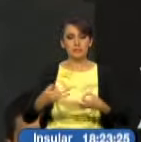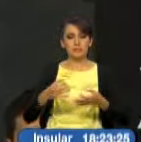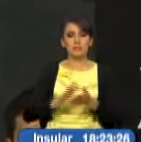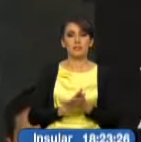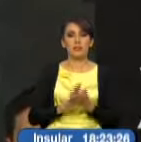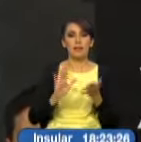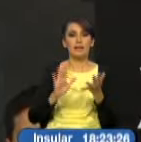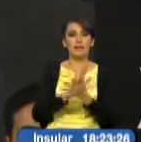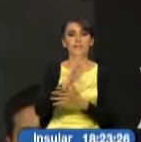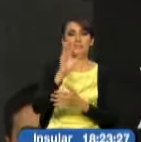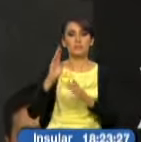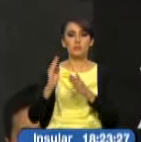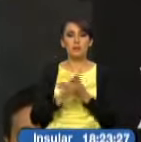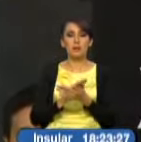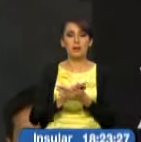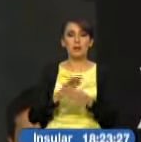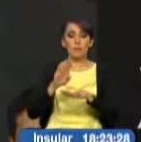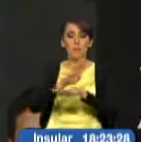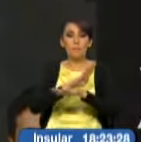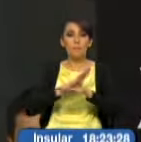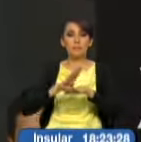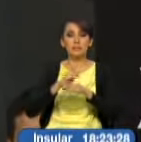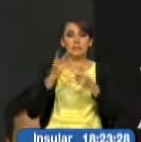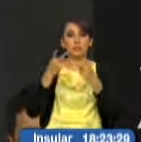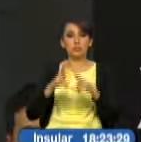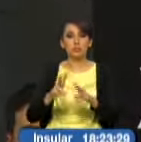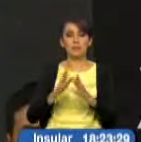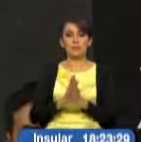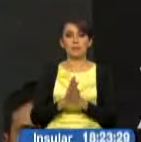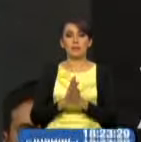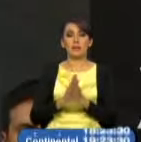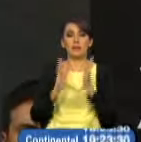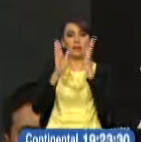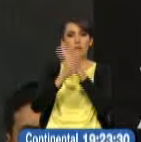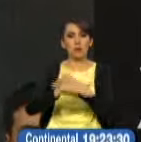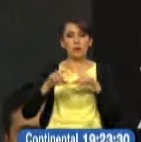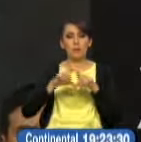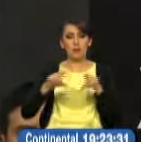con bachillerato alrededor de la patria, con una universidad pública gratuita, con